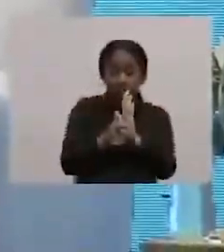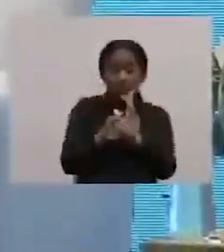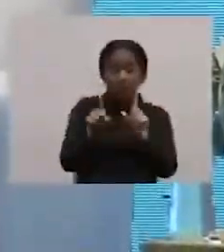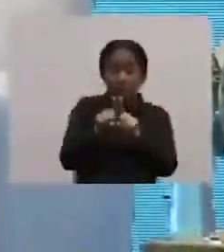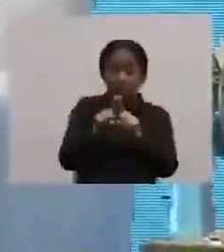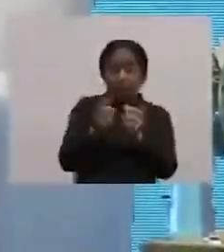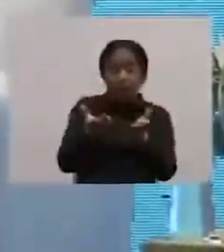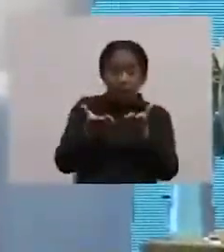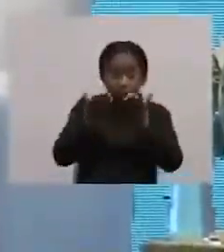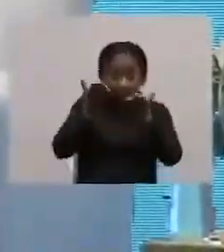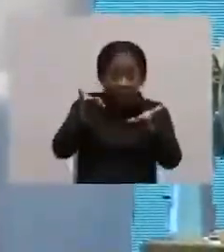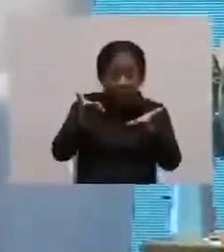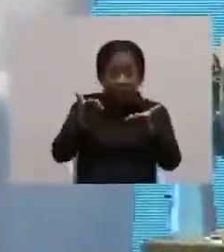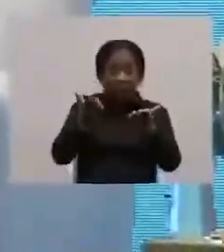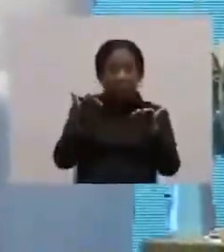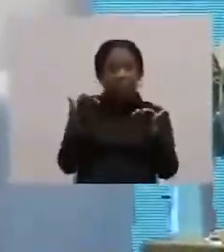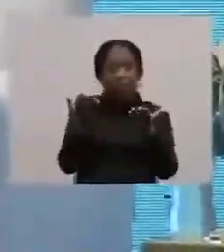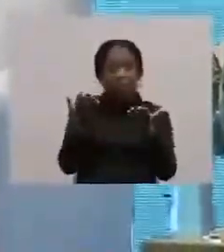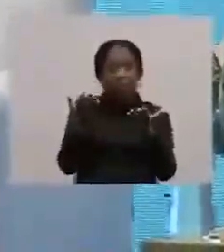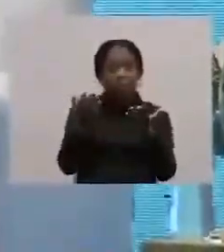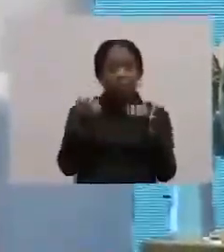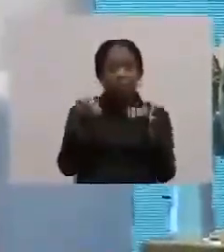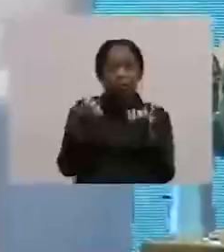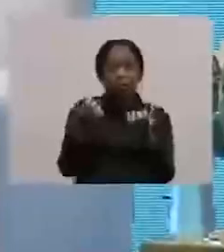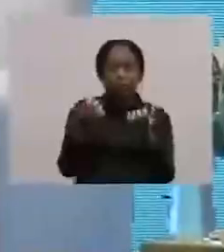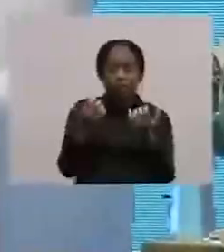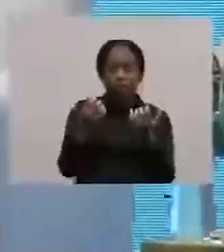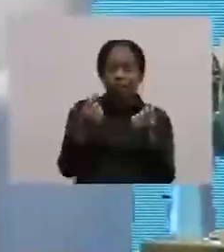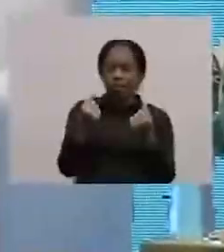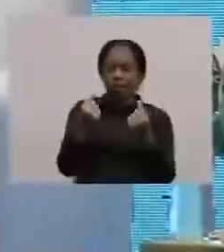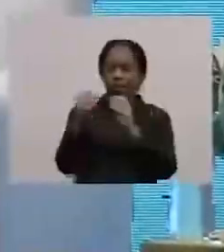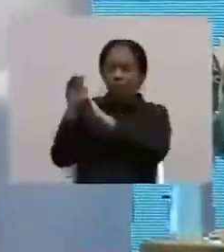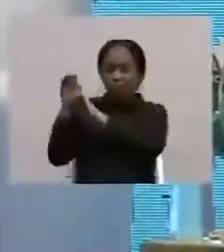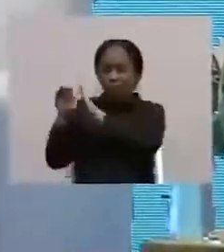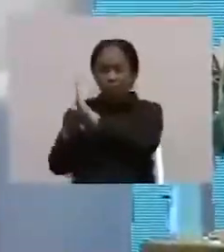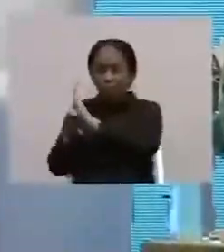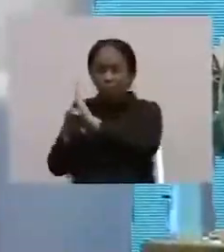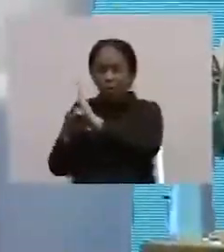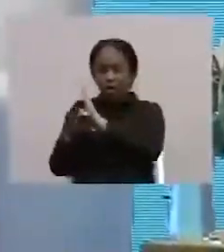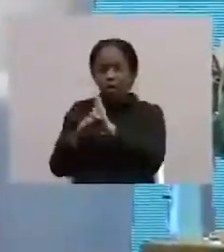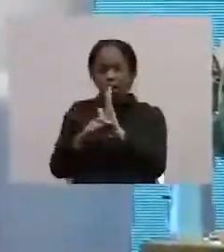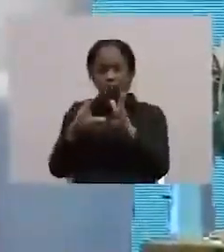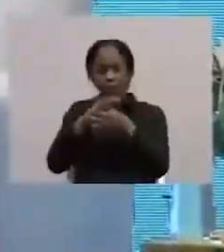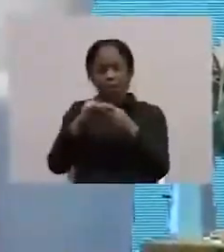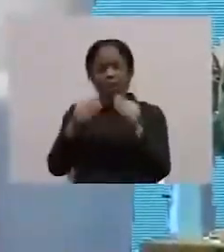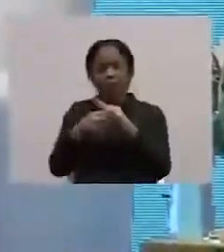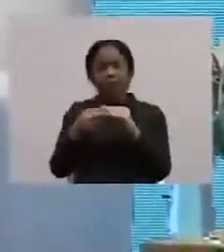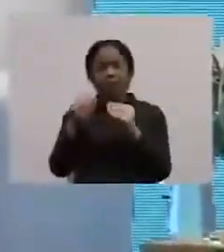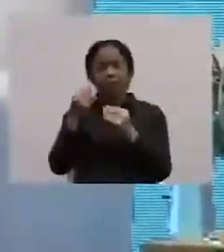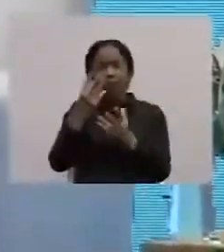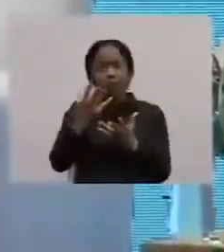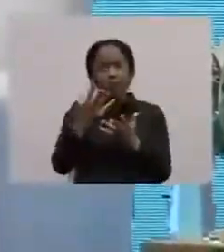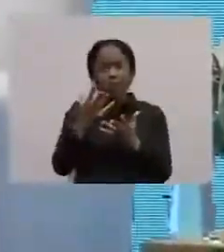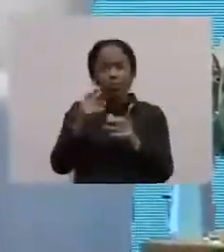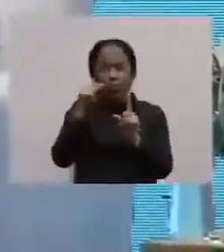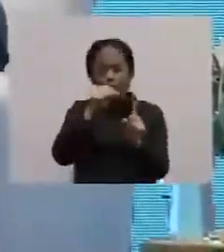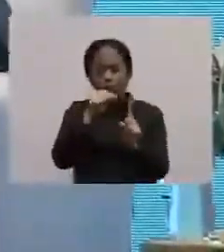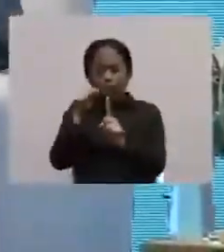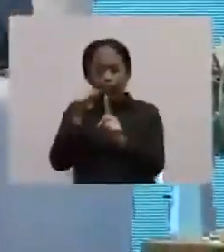mucha utilidad, lo que el Constitucional ha referido respecto a algunos